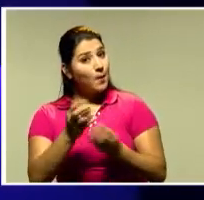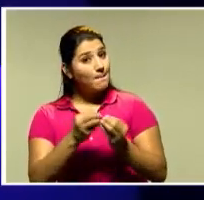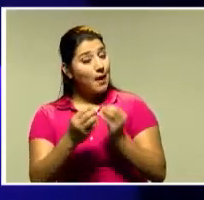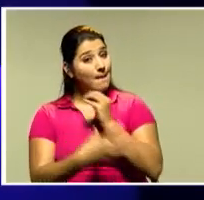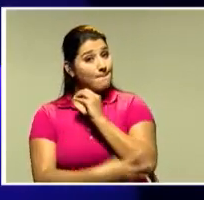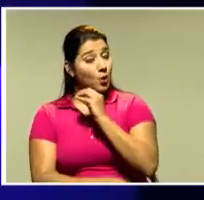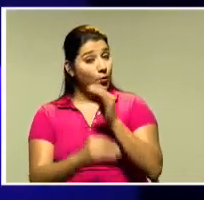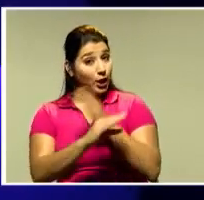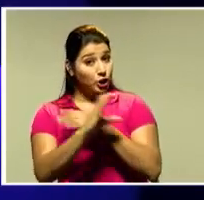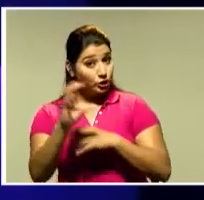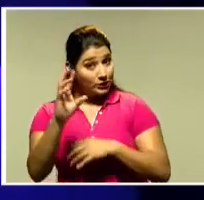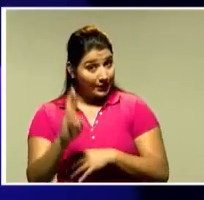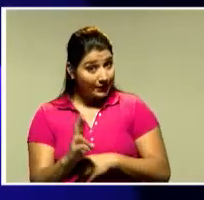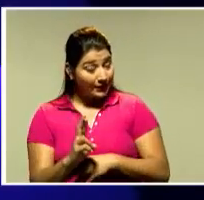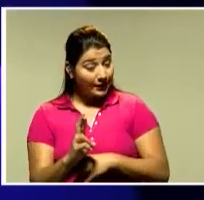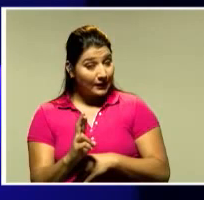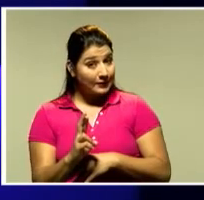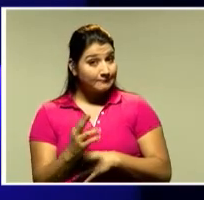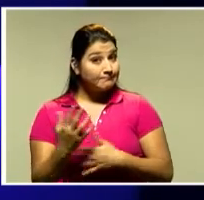pobres del país.